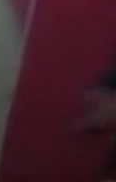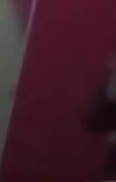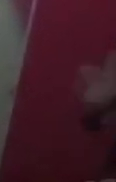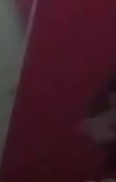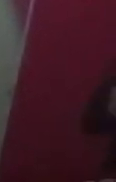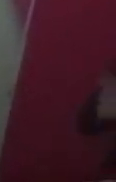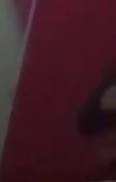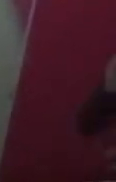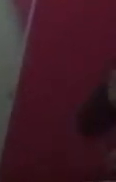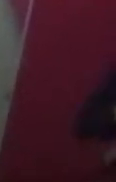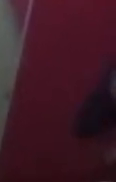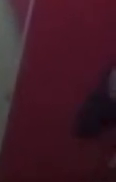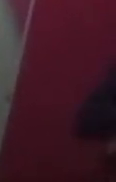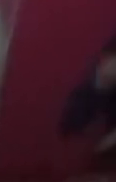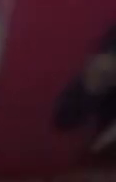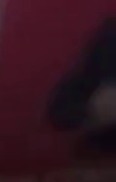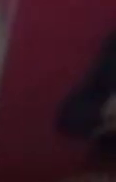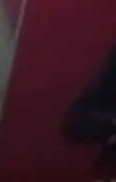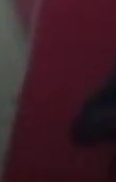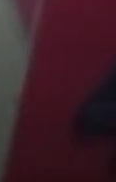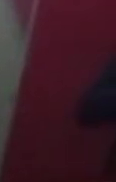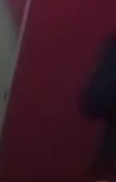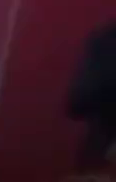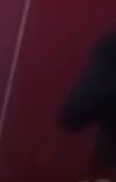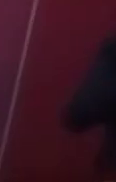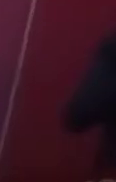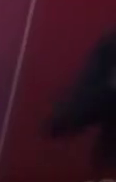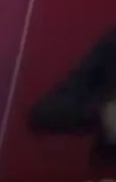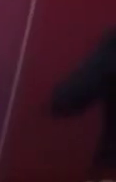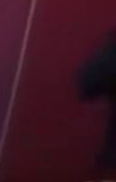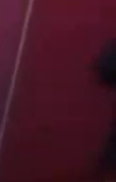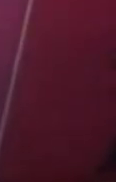de esos bienes de la nación.